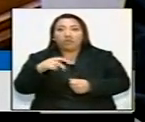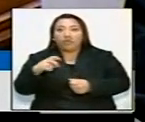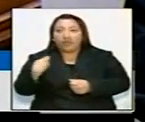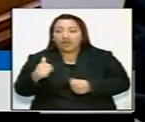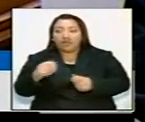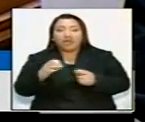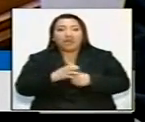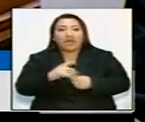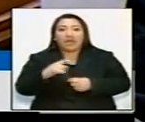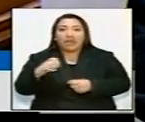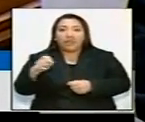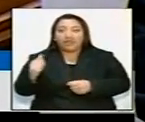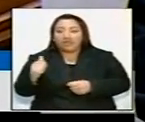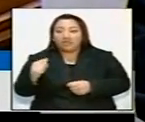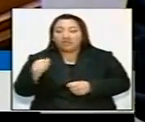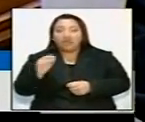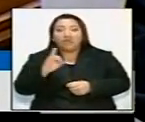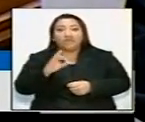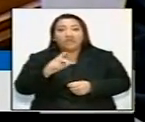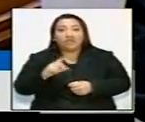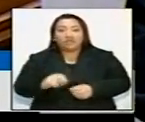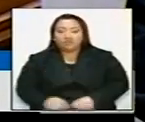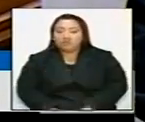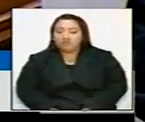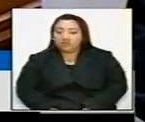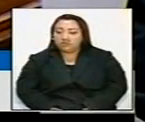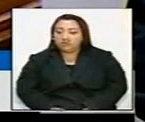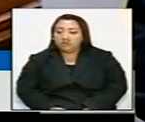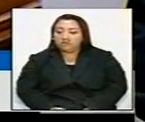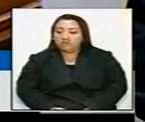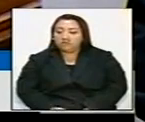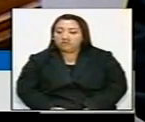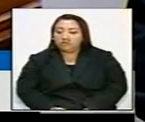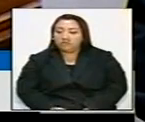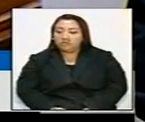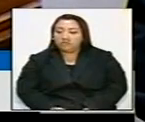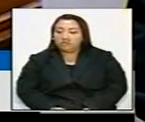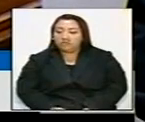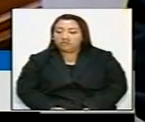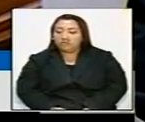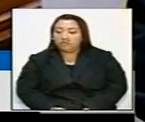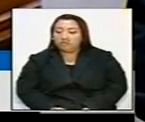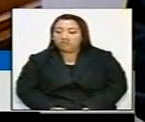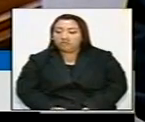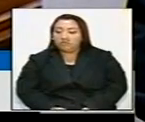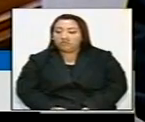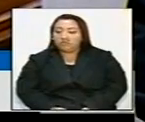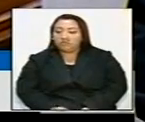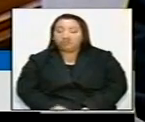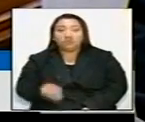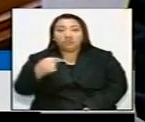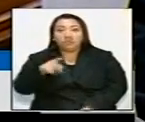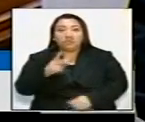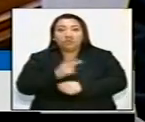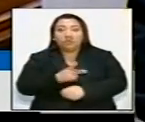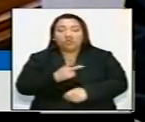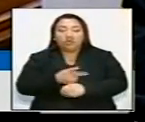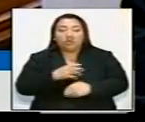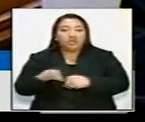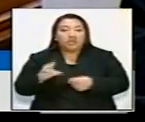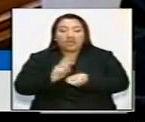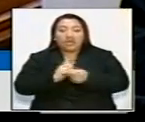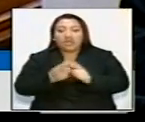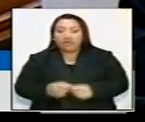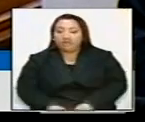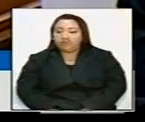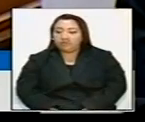mediante garantías, mediante fianzas. Por eso, nuevamente, tenemos que tener mucho cuidado en hacer